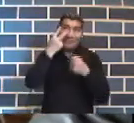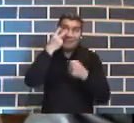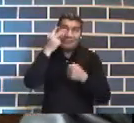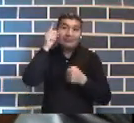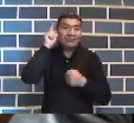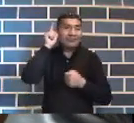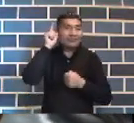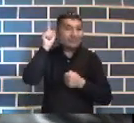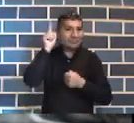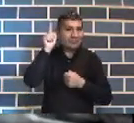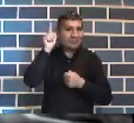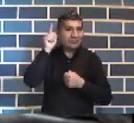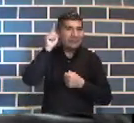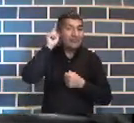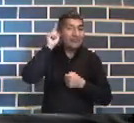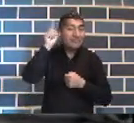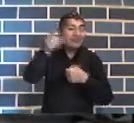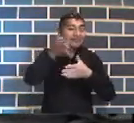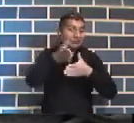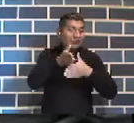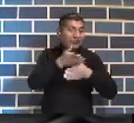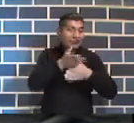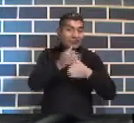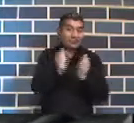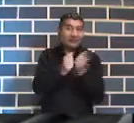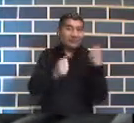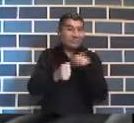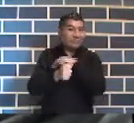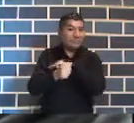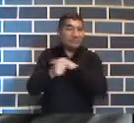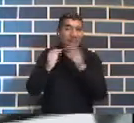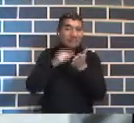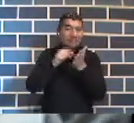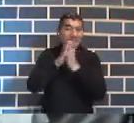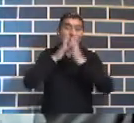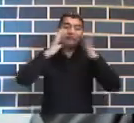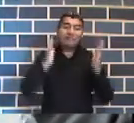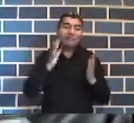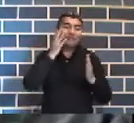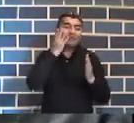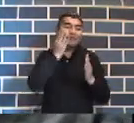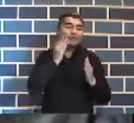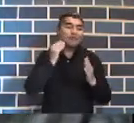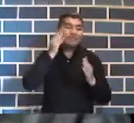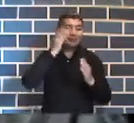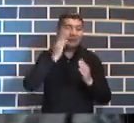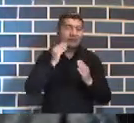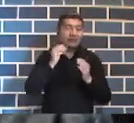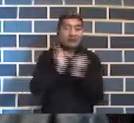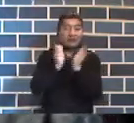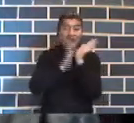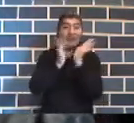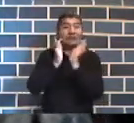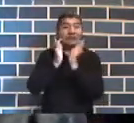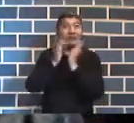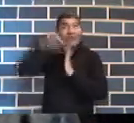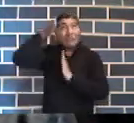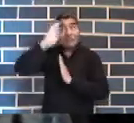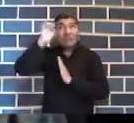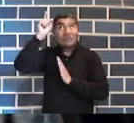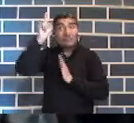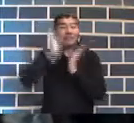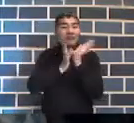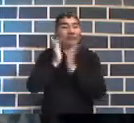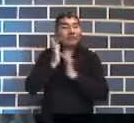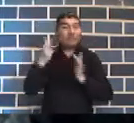y él nos comparte a nosotros esta gran experiencia en jesús somos hijos y podemos